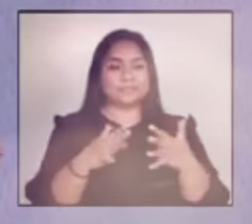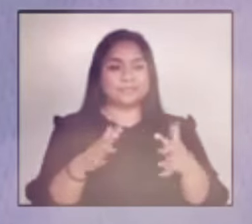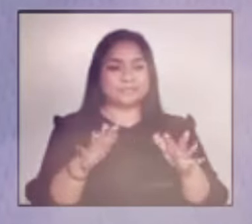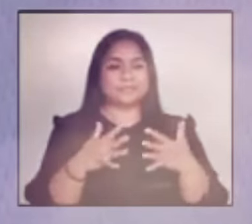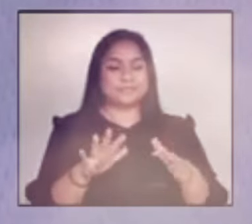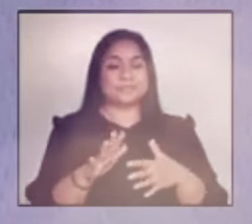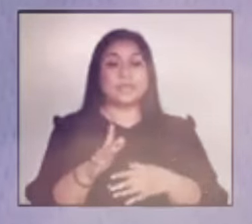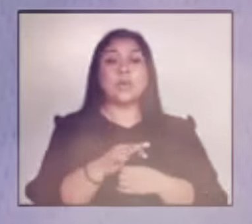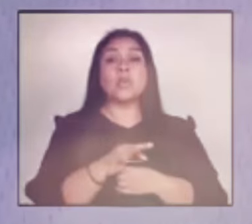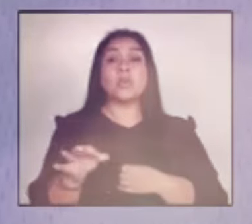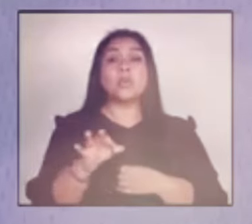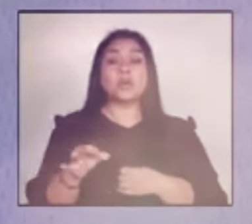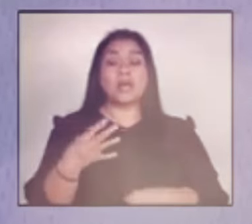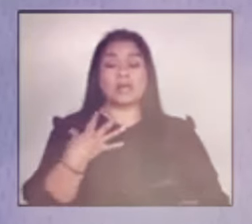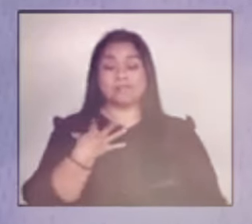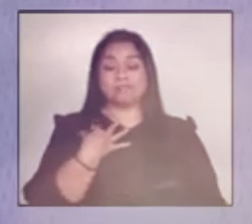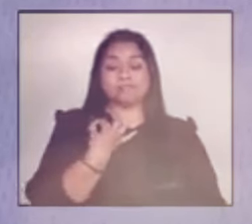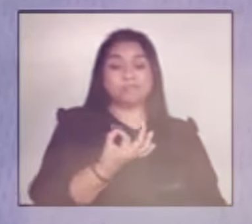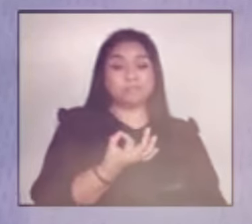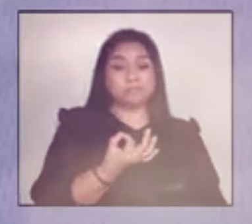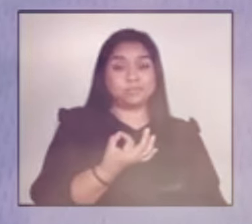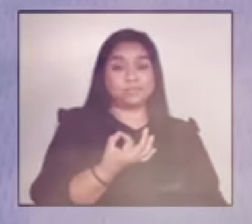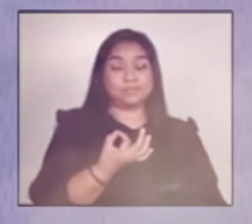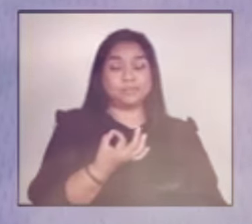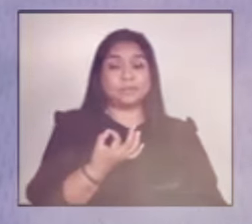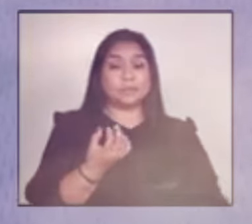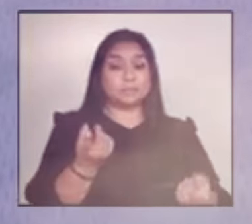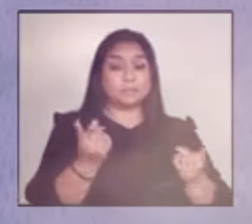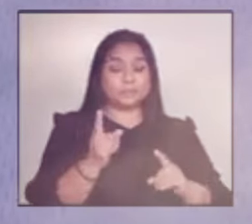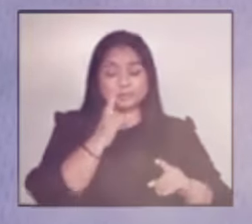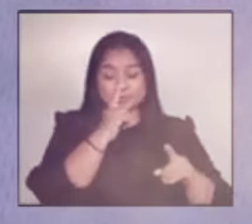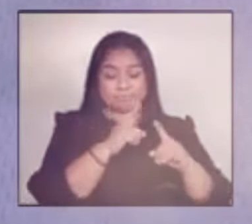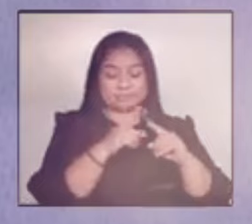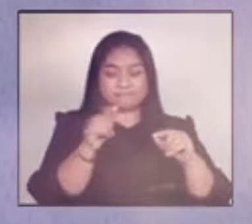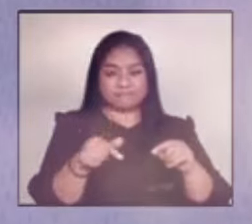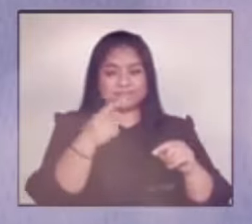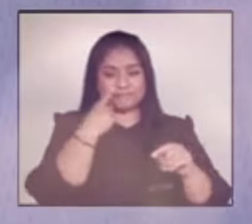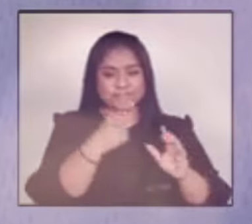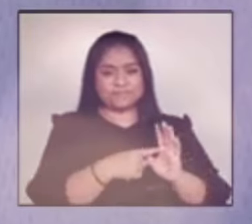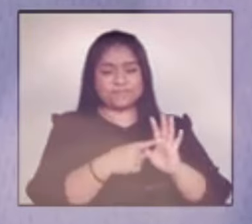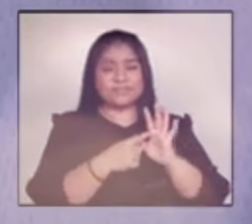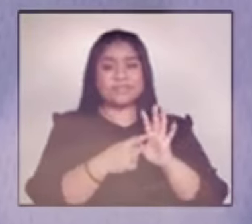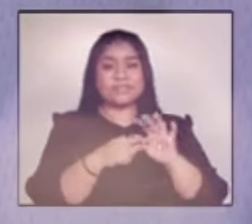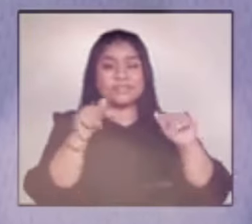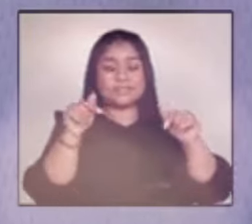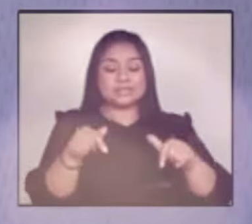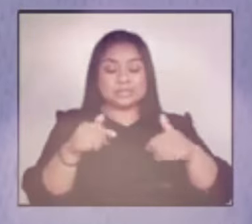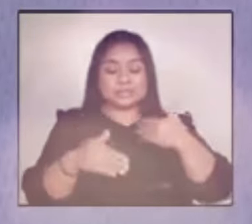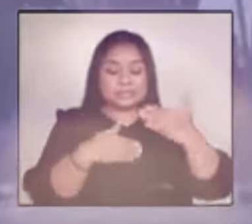que nos ha escogido, pero a que lo acompañemos en este